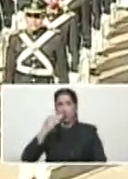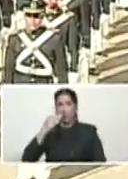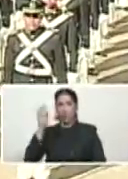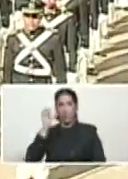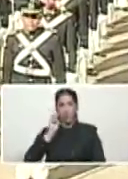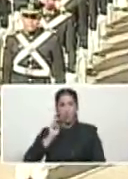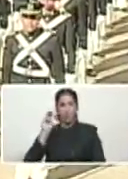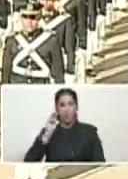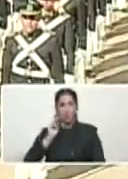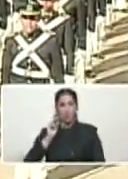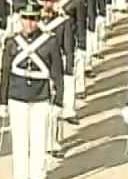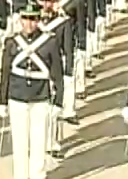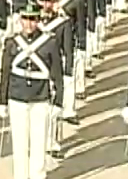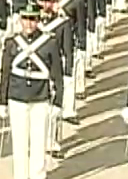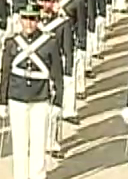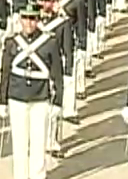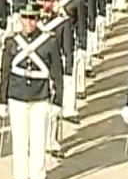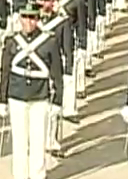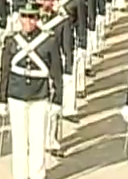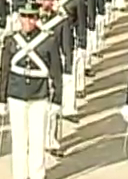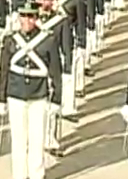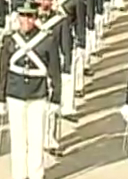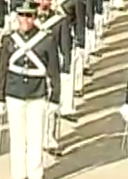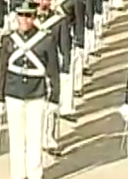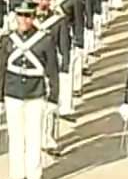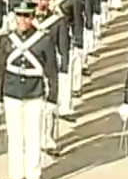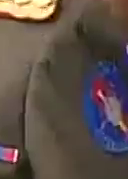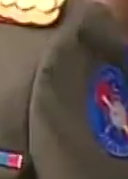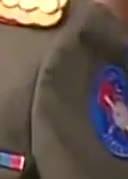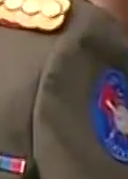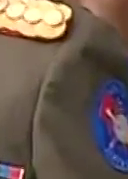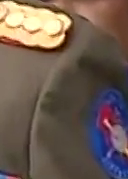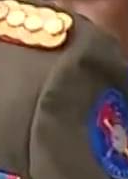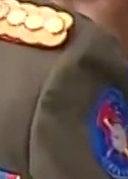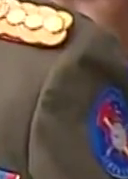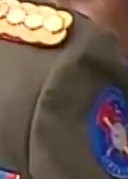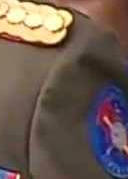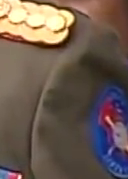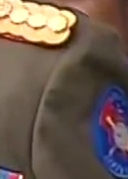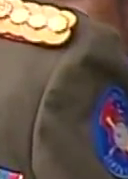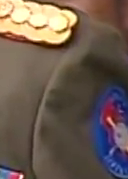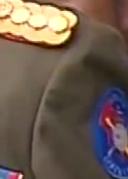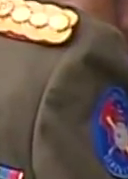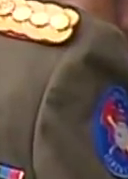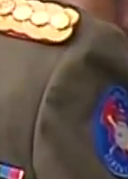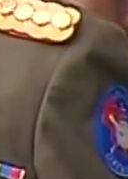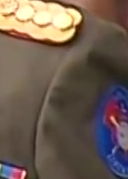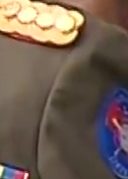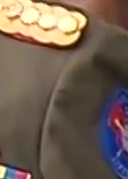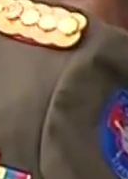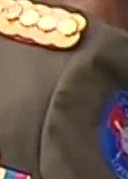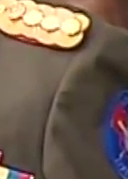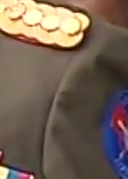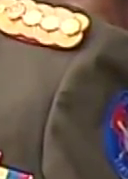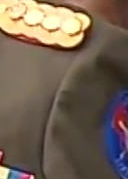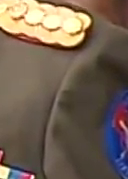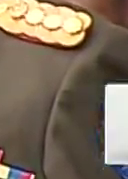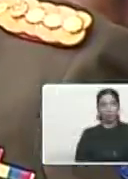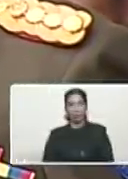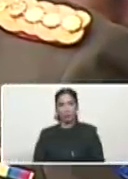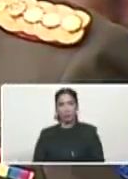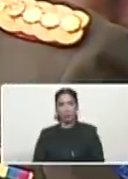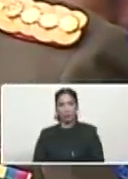maestro Pérez Arcay, presente con nosotros, dándonos su ejemplo de